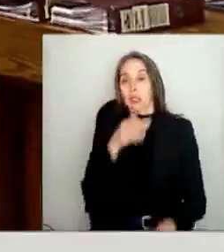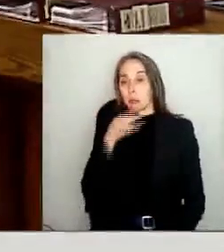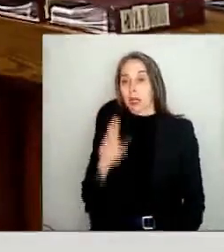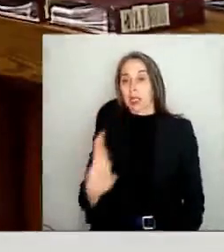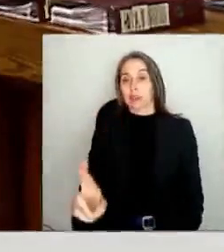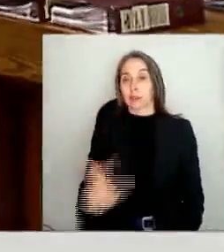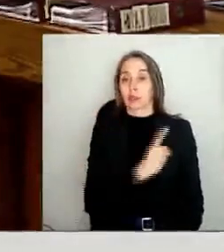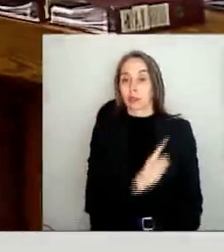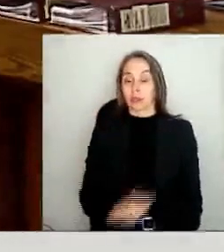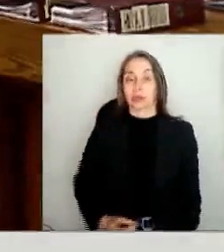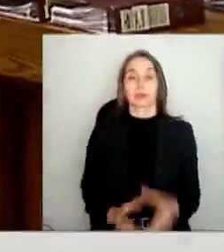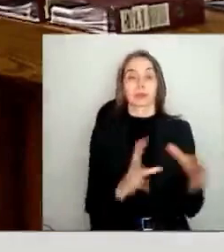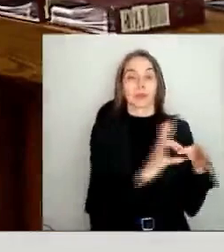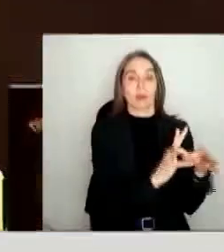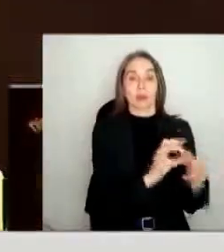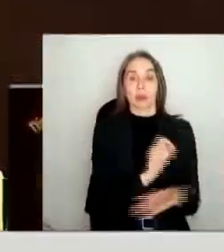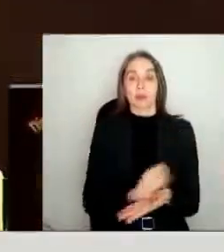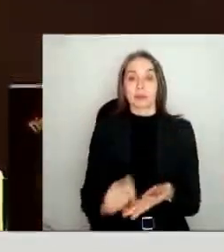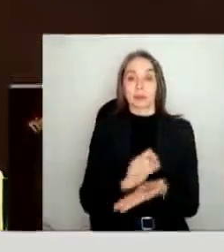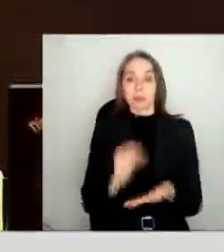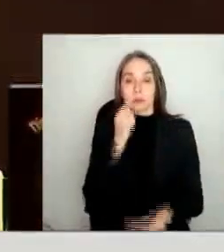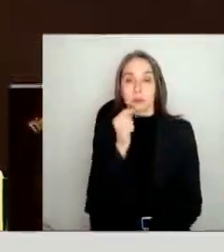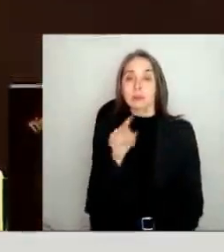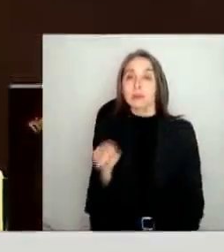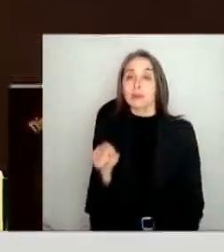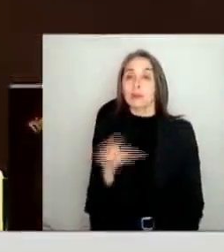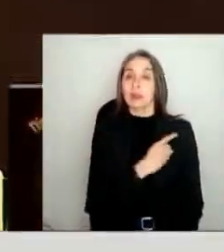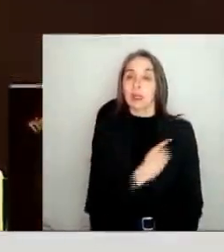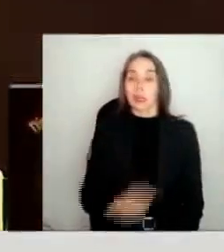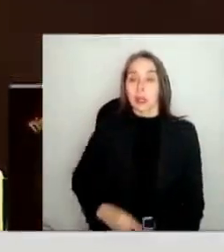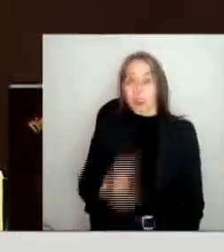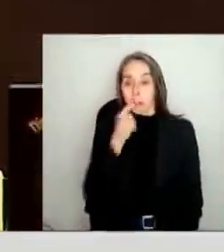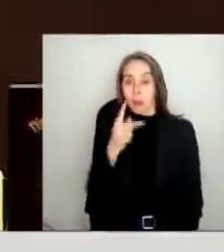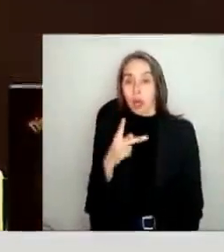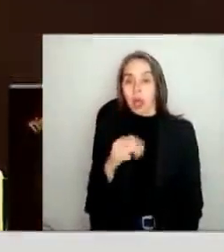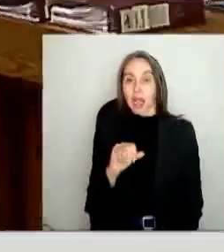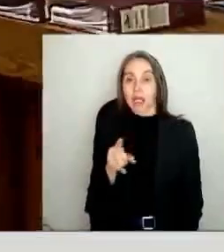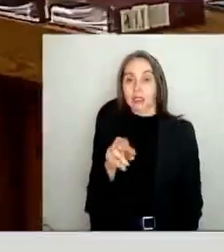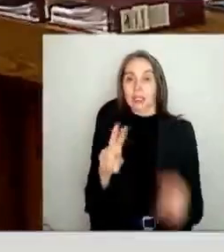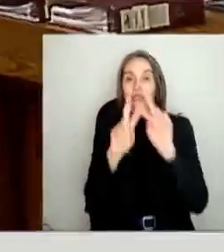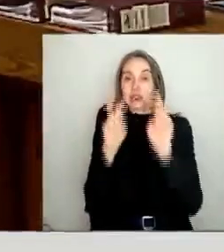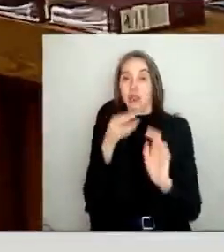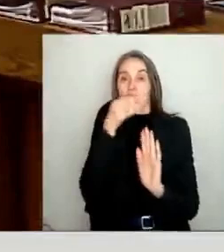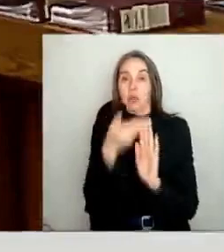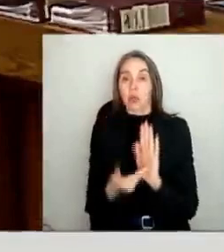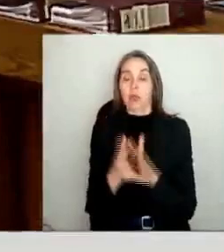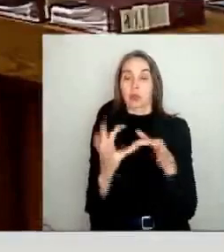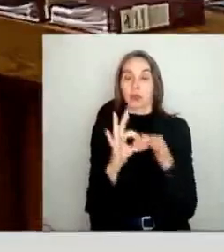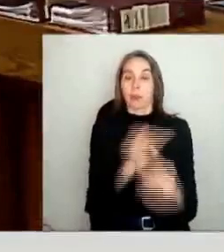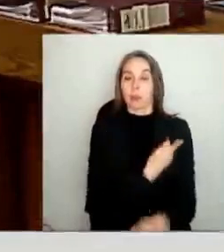Muchas gracias secretario sobre la cuenta diputado johanes Kaiser Muchas gracias señora presidenta sobre el mismo